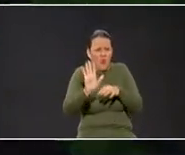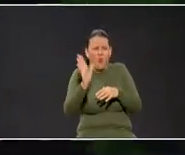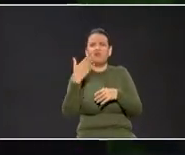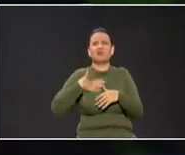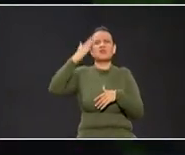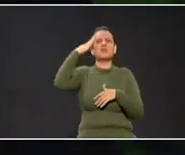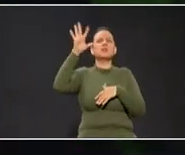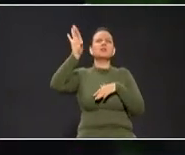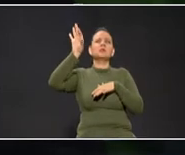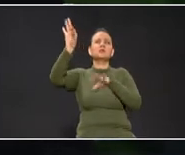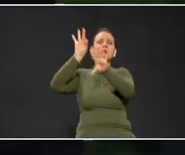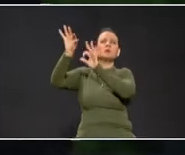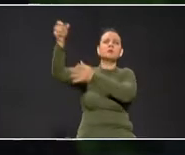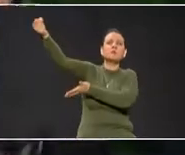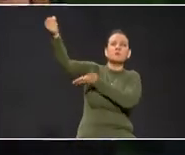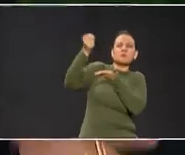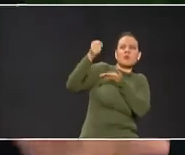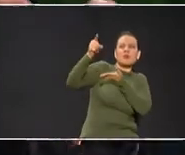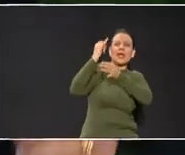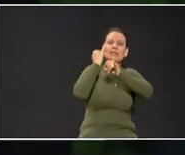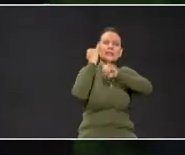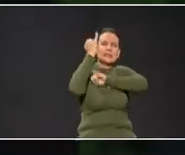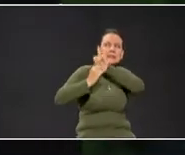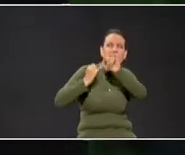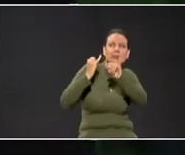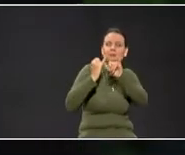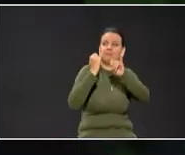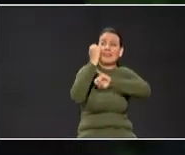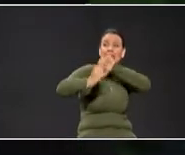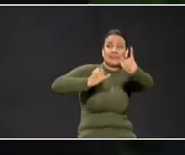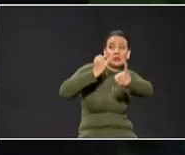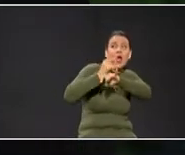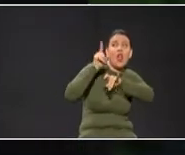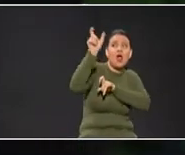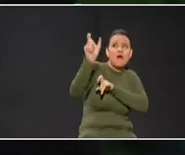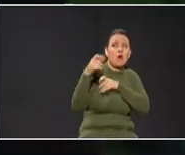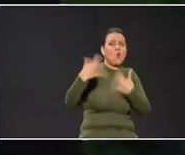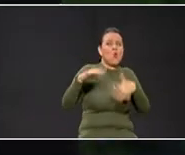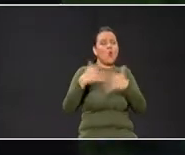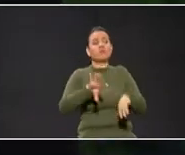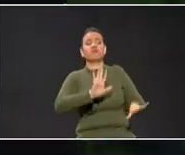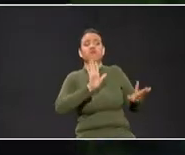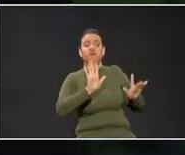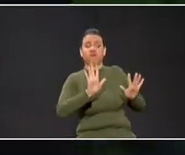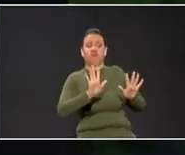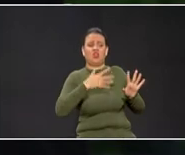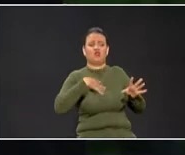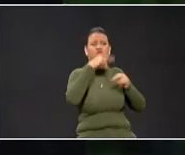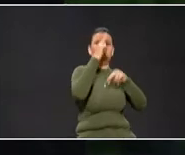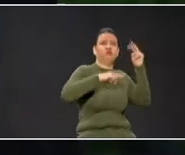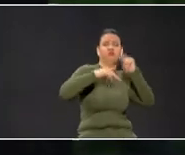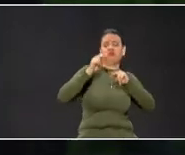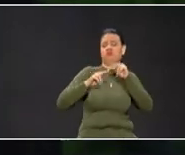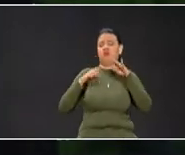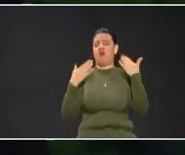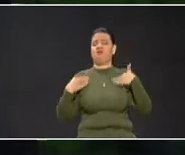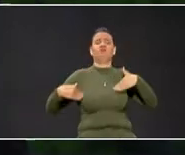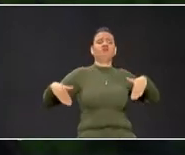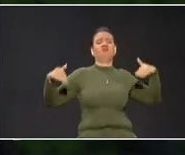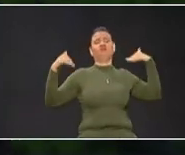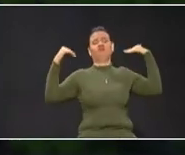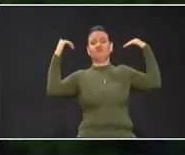calientico el inversionista para convocarlo para que hagamos lo segundos pisos viales yo les colocó esta ciudad a la altura de las grandes ciudades del mundo y no es un